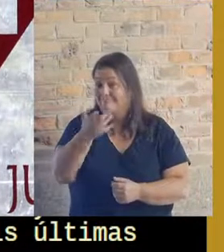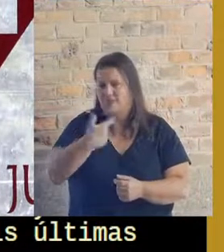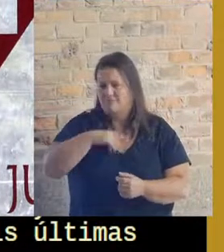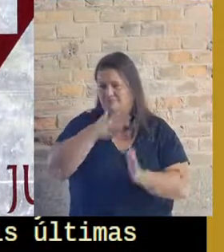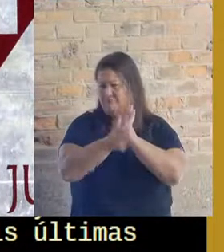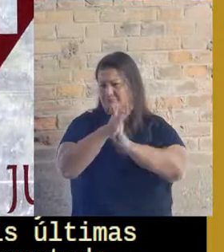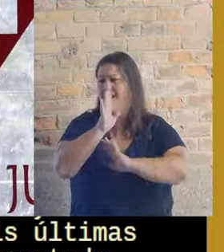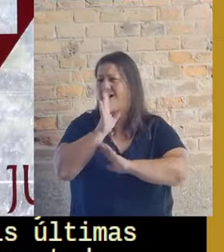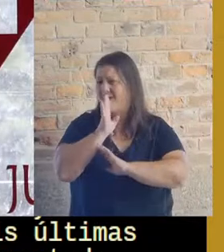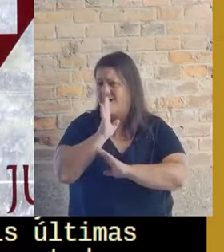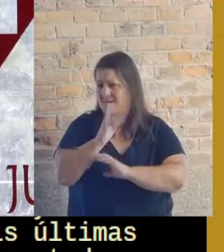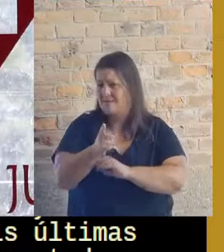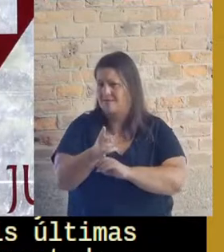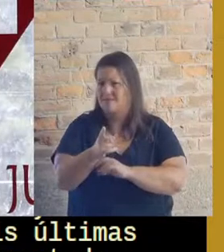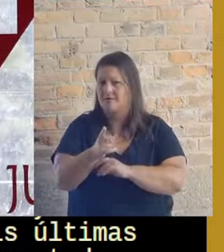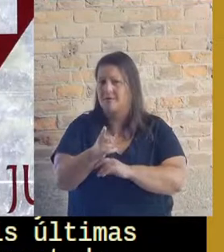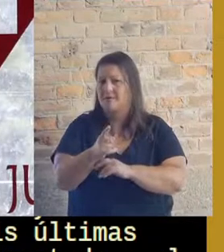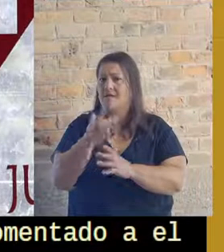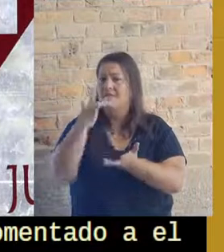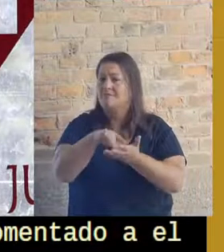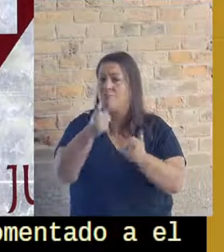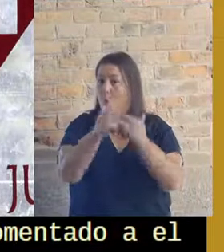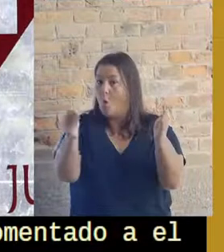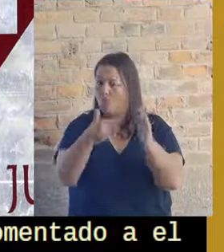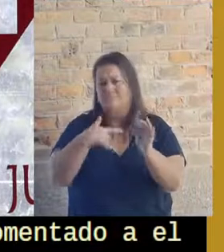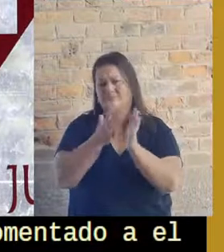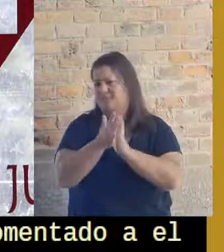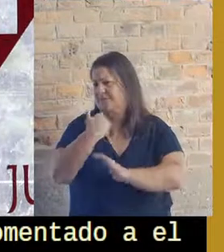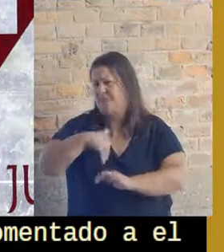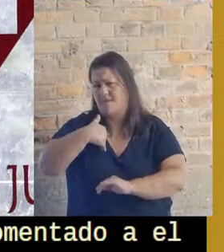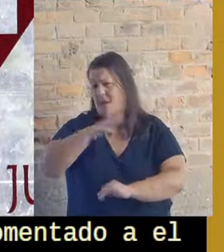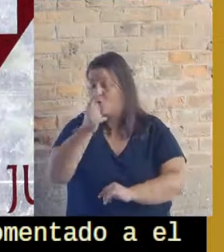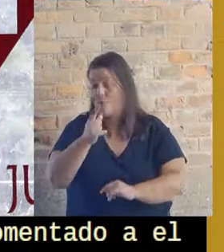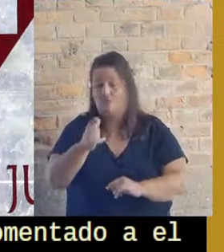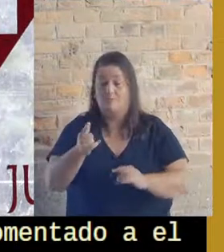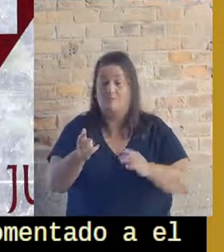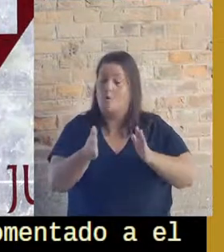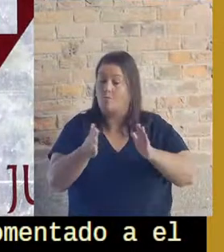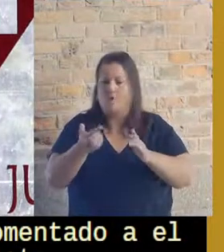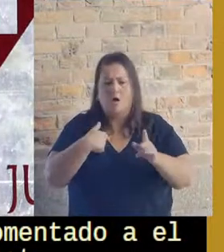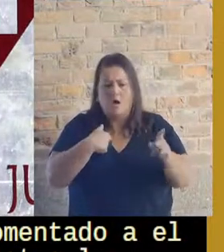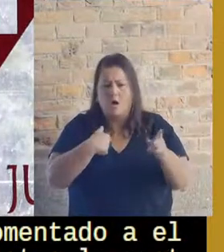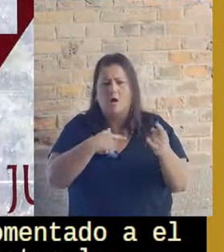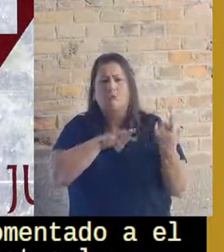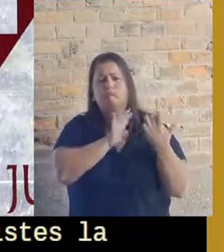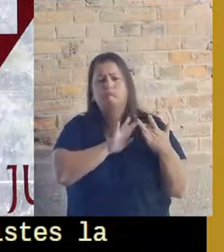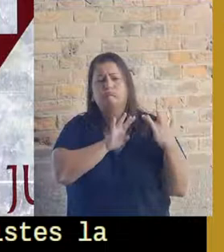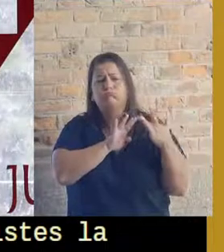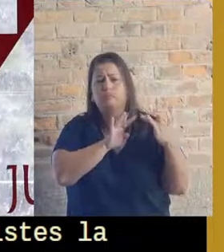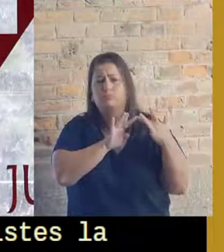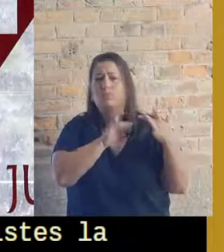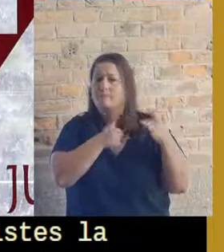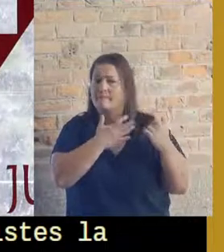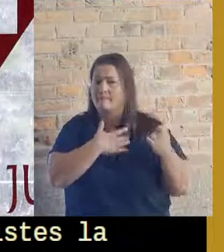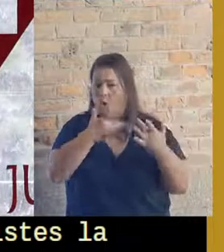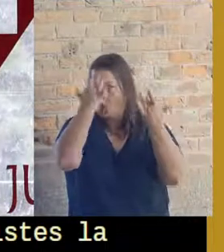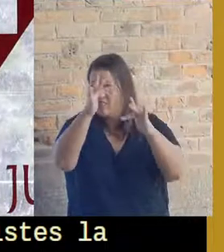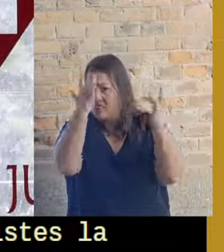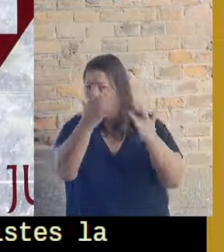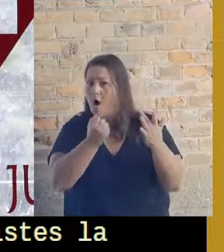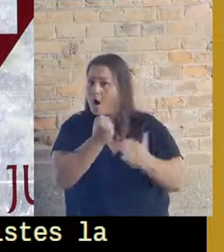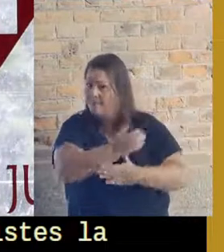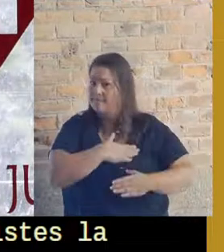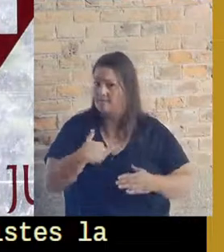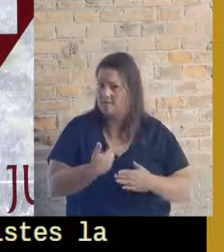lo he comentado el día de la inauguración desde el primer momento viste la posibilidad de contribuir a esta concienciación